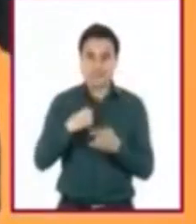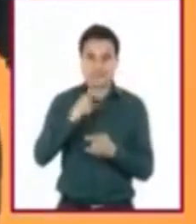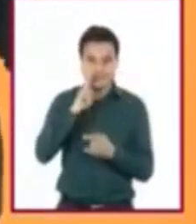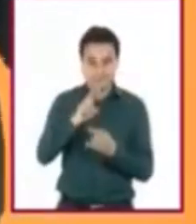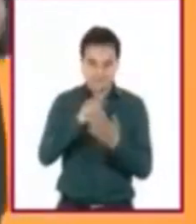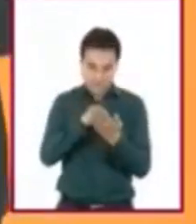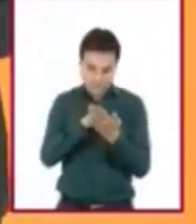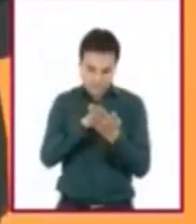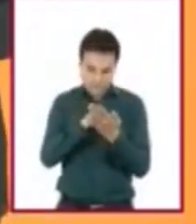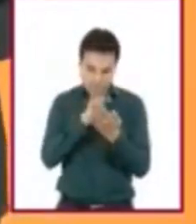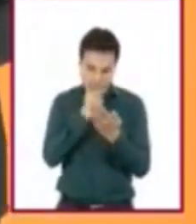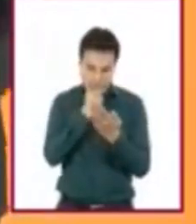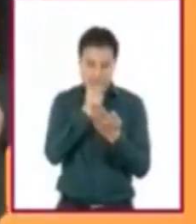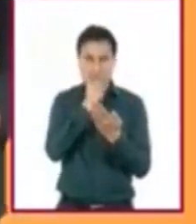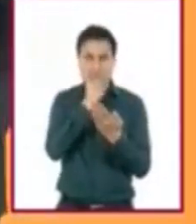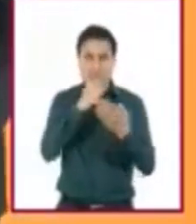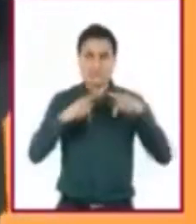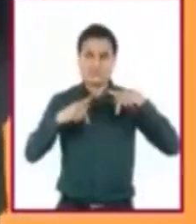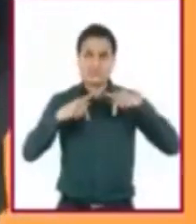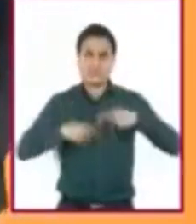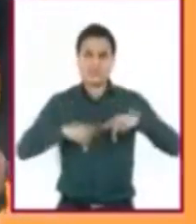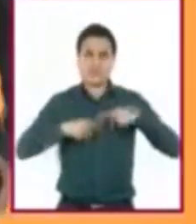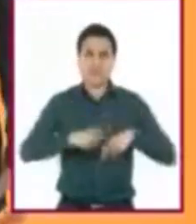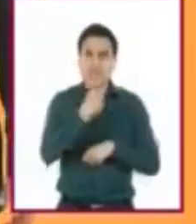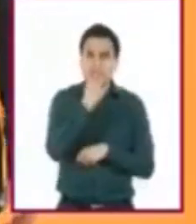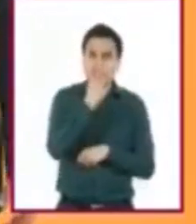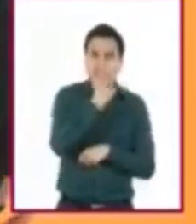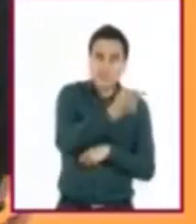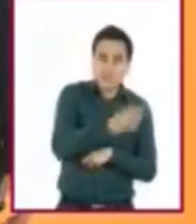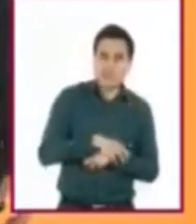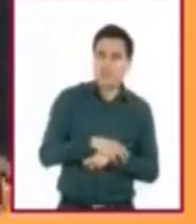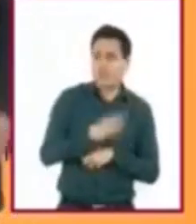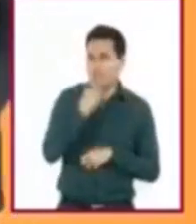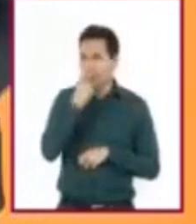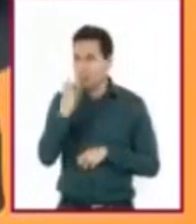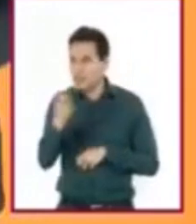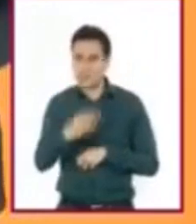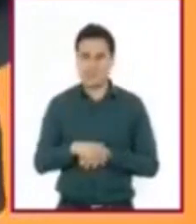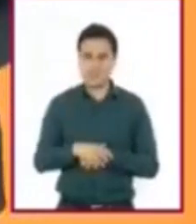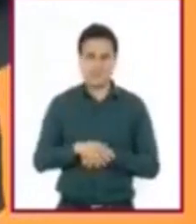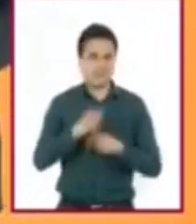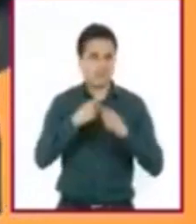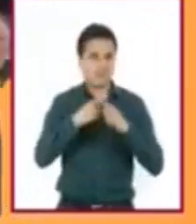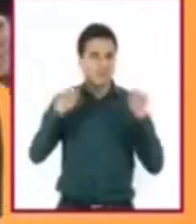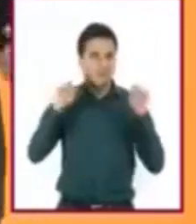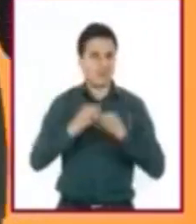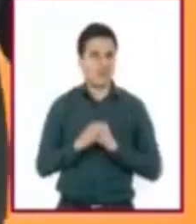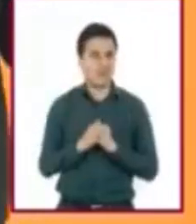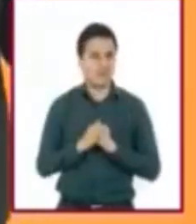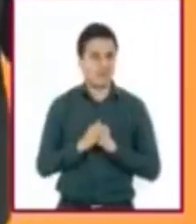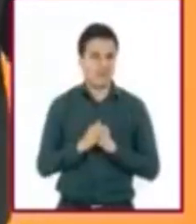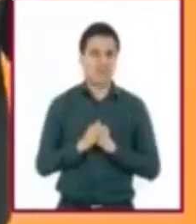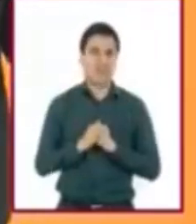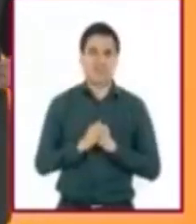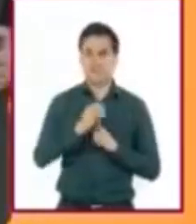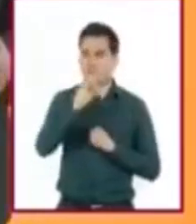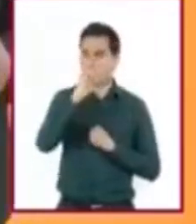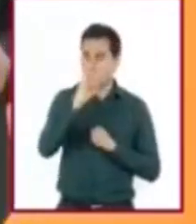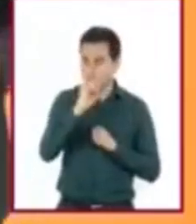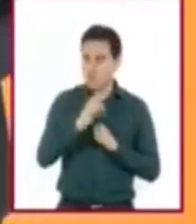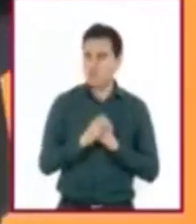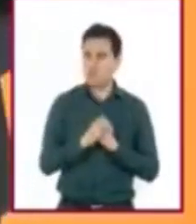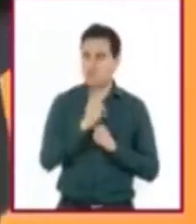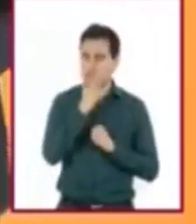hay una o más versiones sobre lo ocurrido. E incluso podrían conocer hechos en donde las razones de tal o cual